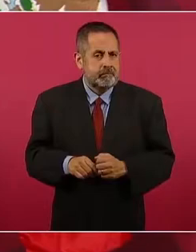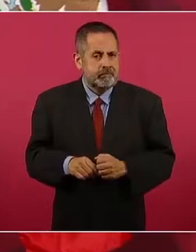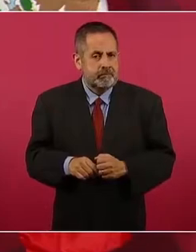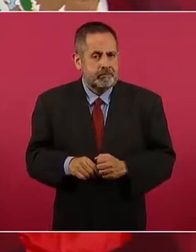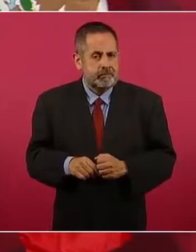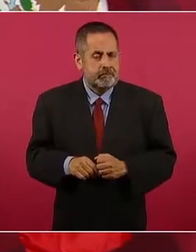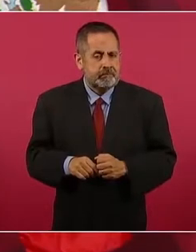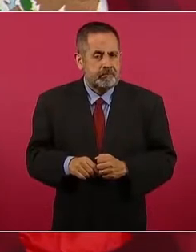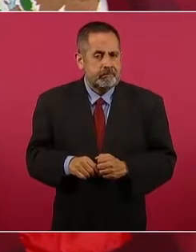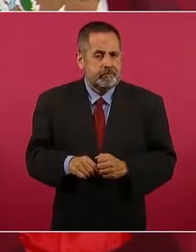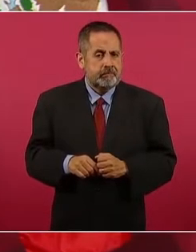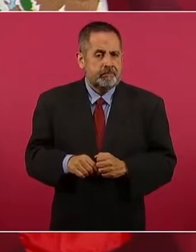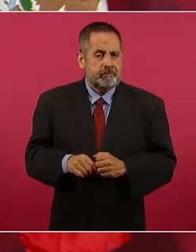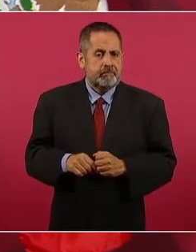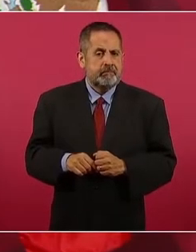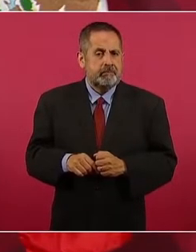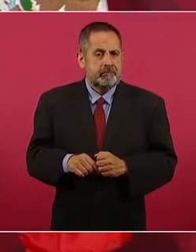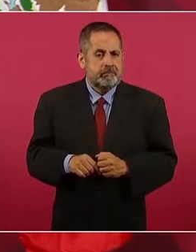la